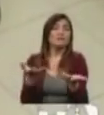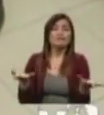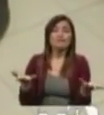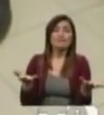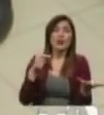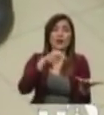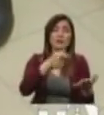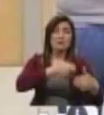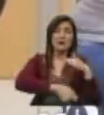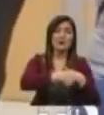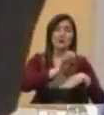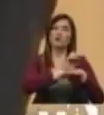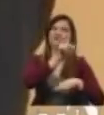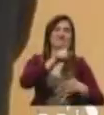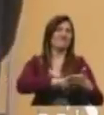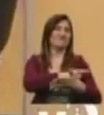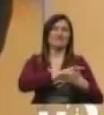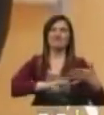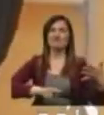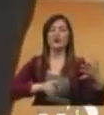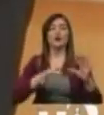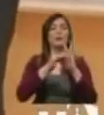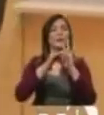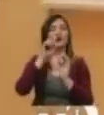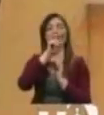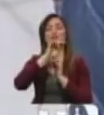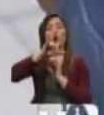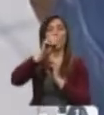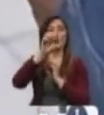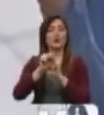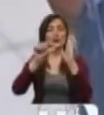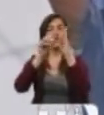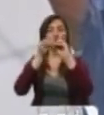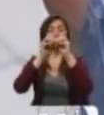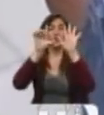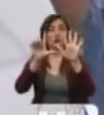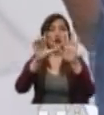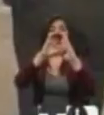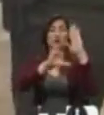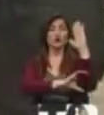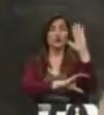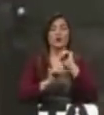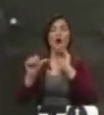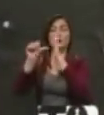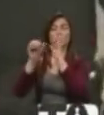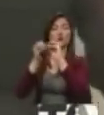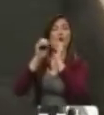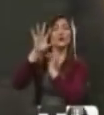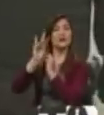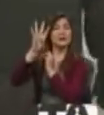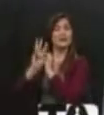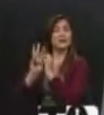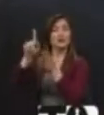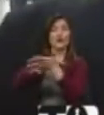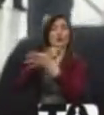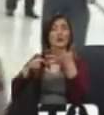pena de muerte en Ecuador es irreal. Lo prohíbe el Pacto de San José y el artículo 7 de nuestra Constitución. El artículo 76 prohíbe